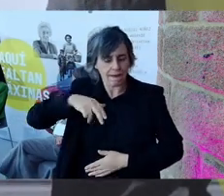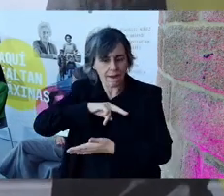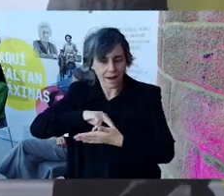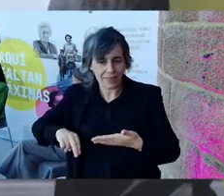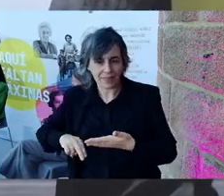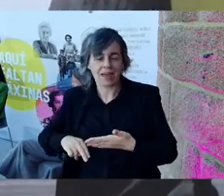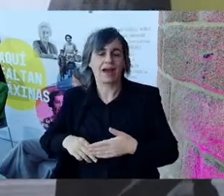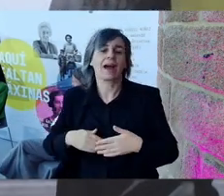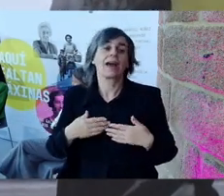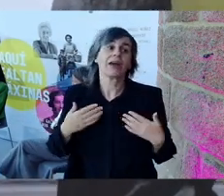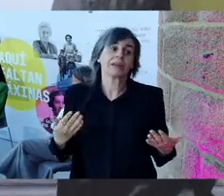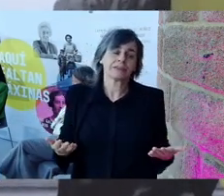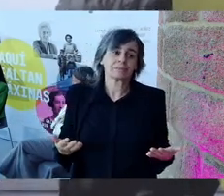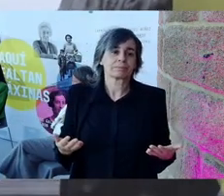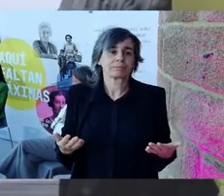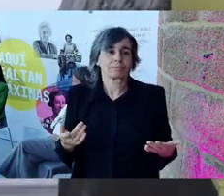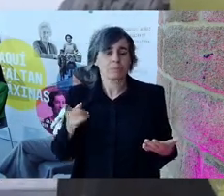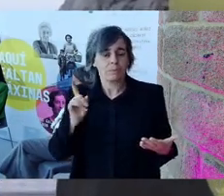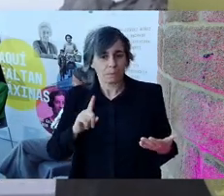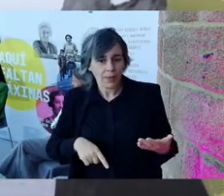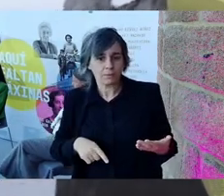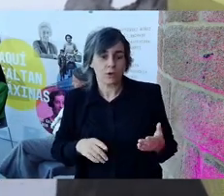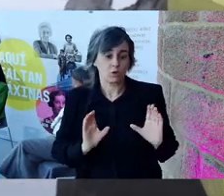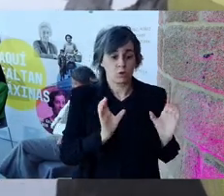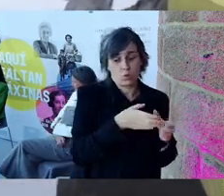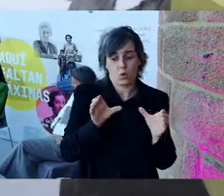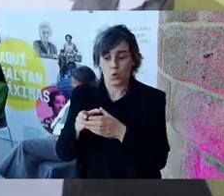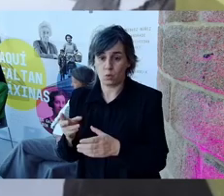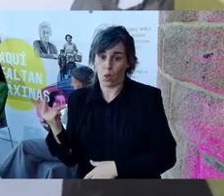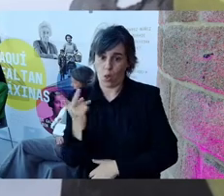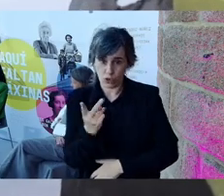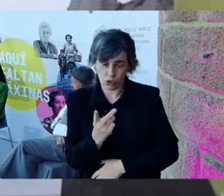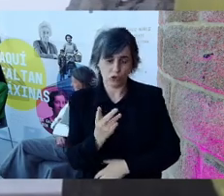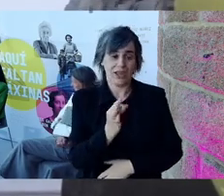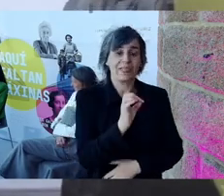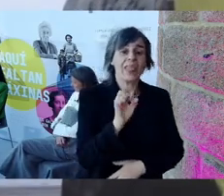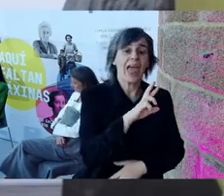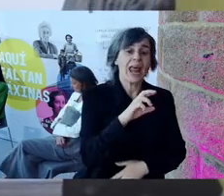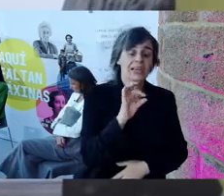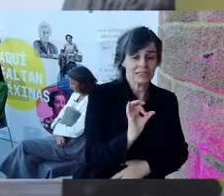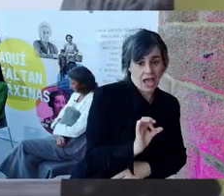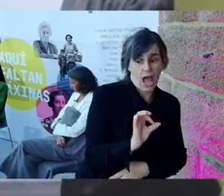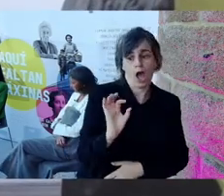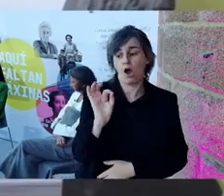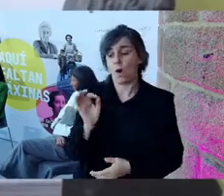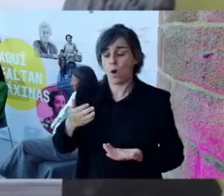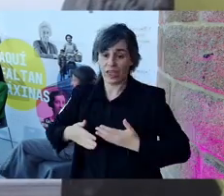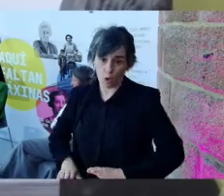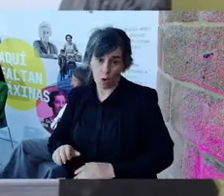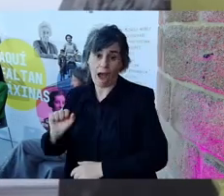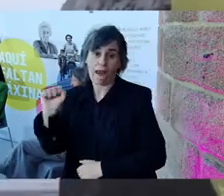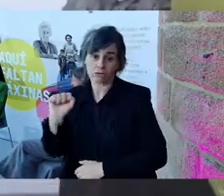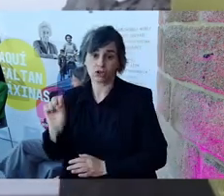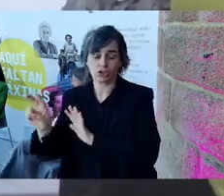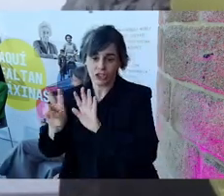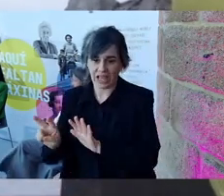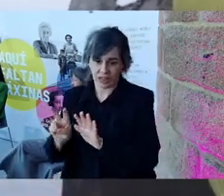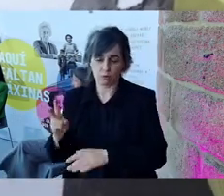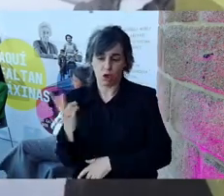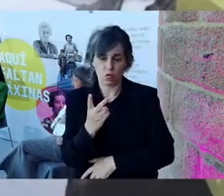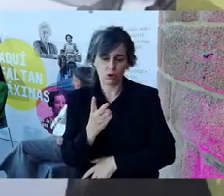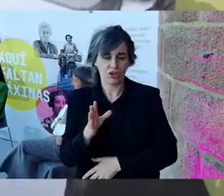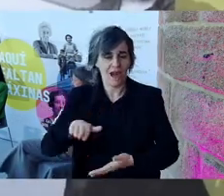de Galicia. Y algunas veces incluso estos dos bandos, tanto Teresa como seu fillo,